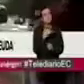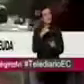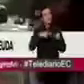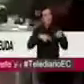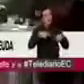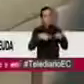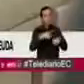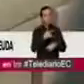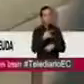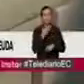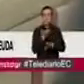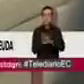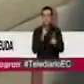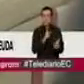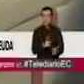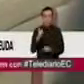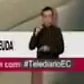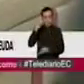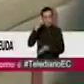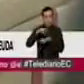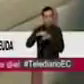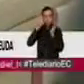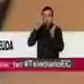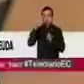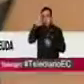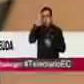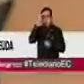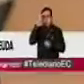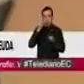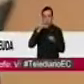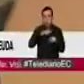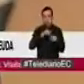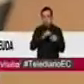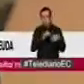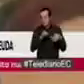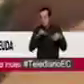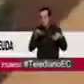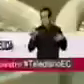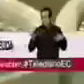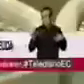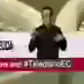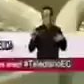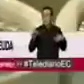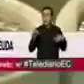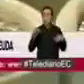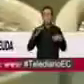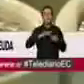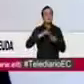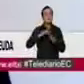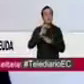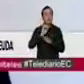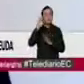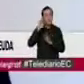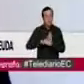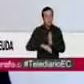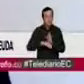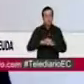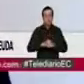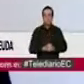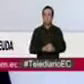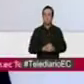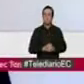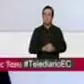cooperativo el plan presentado por el gobierno para la renegociación de la deuda externa, que ha permitido que se baje el riesgo país. Para